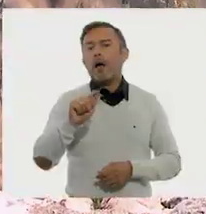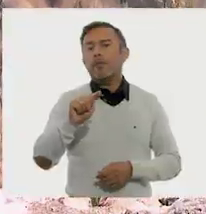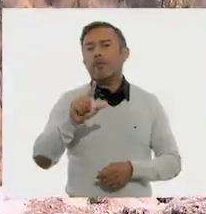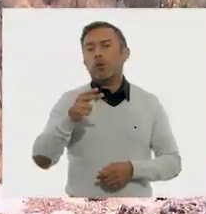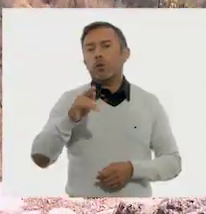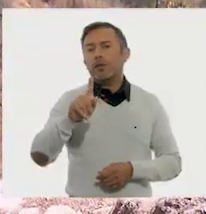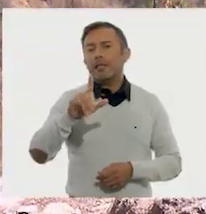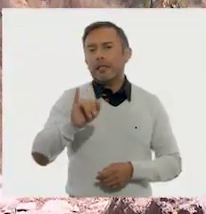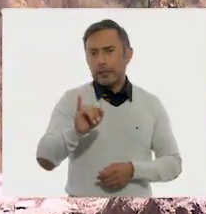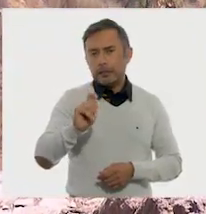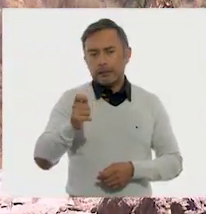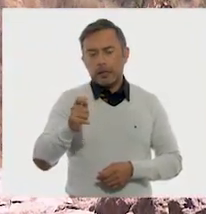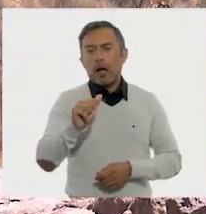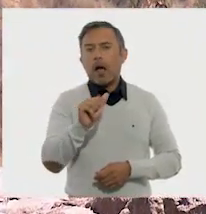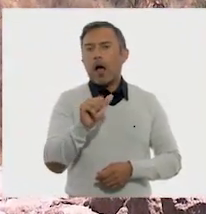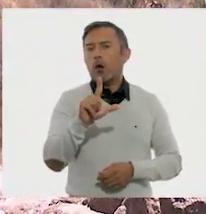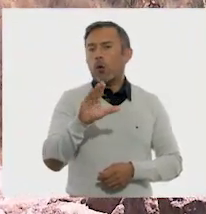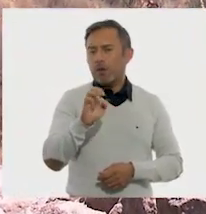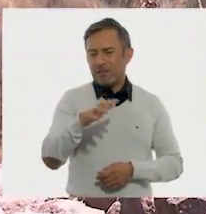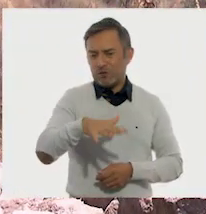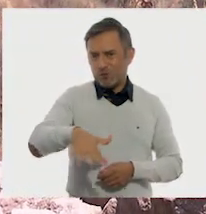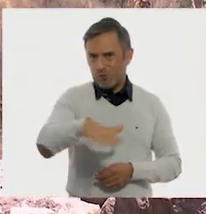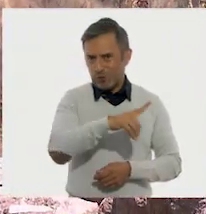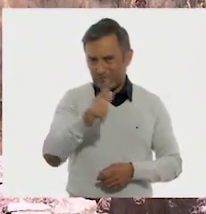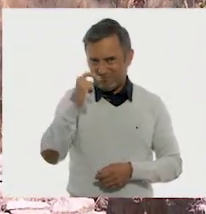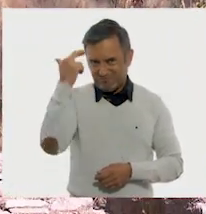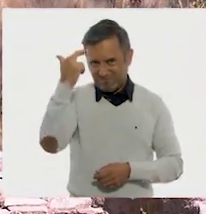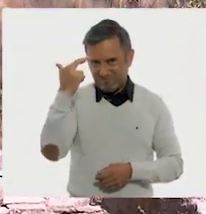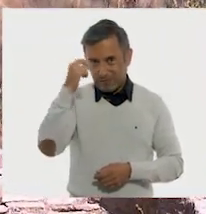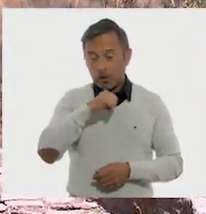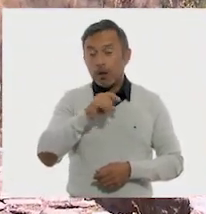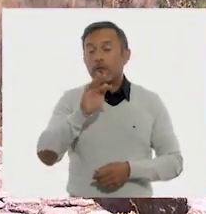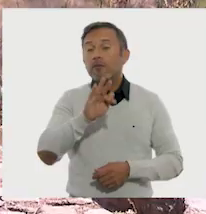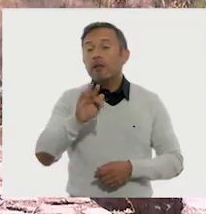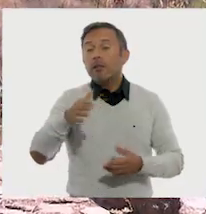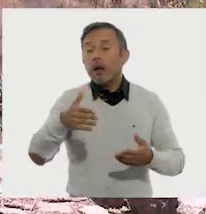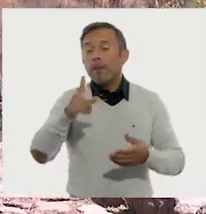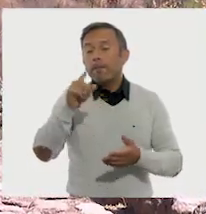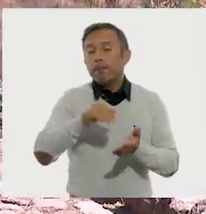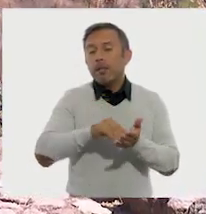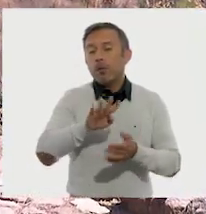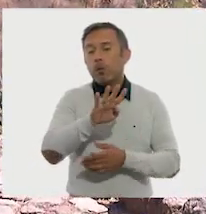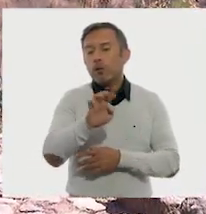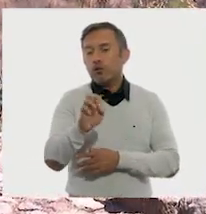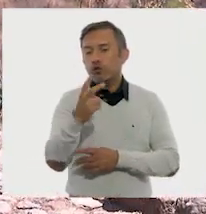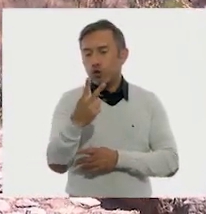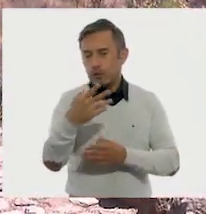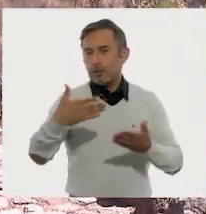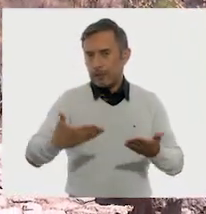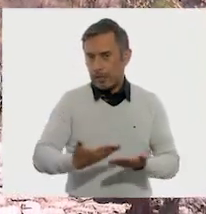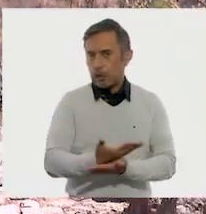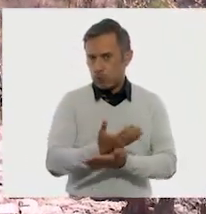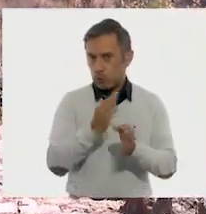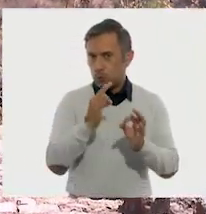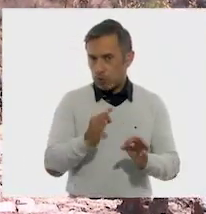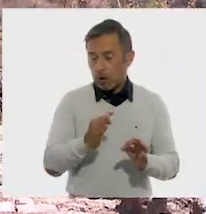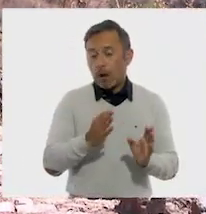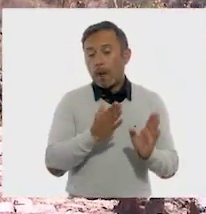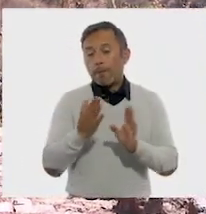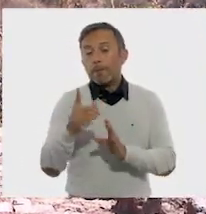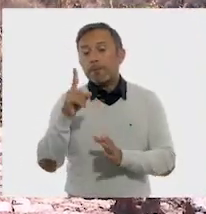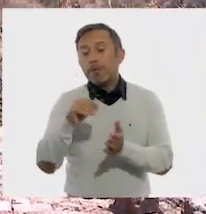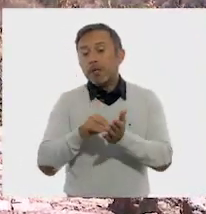sea, señor de los acolhuas. Este Nezahualcóyotl nace en 1402 y a partir de 1455 es